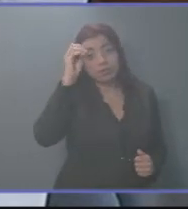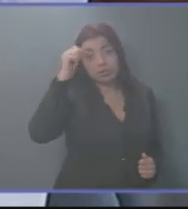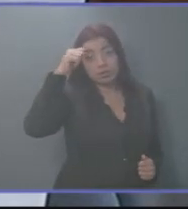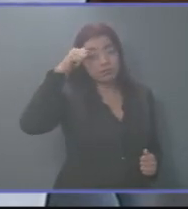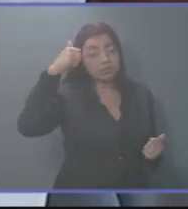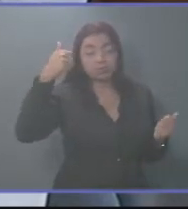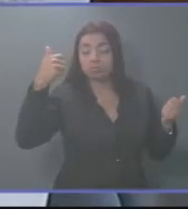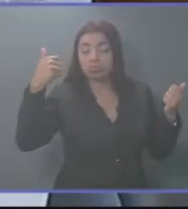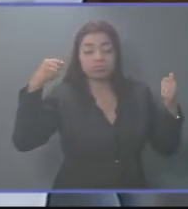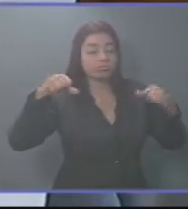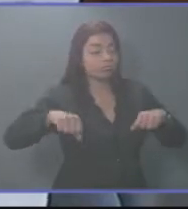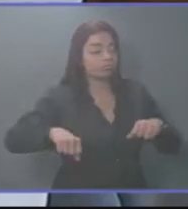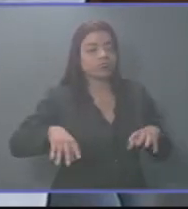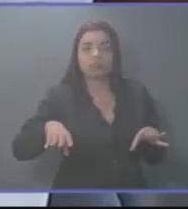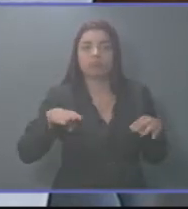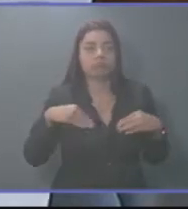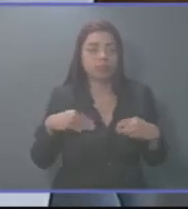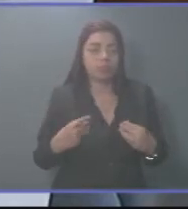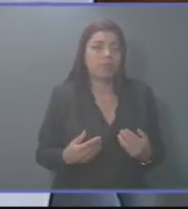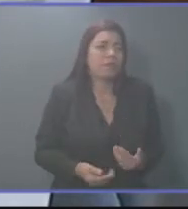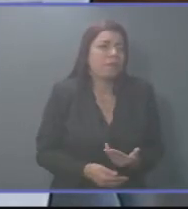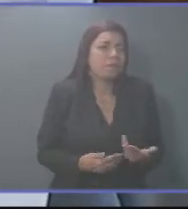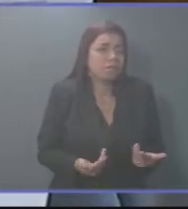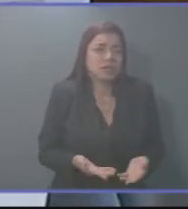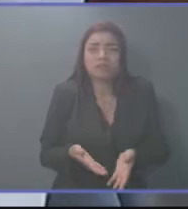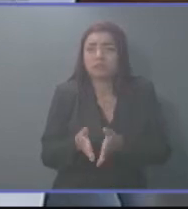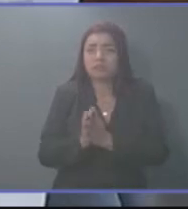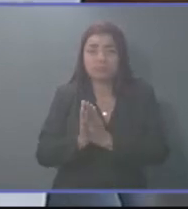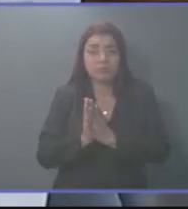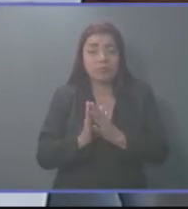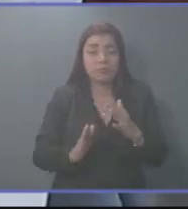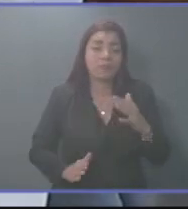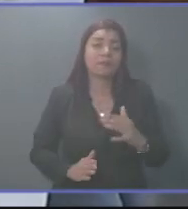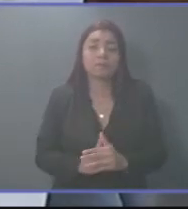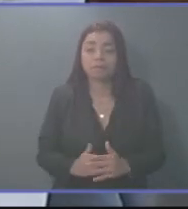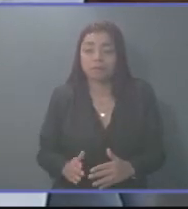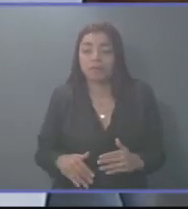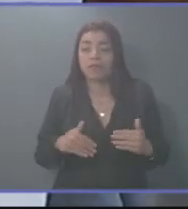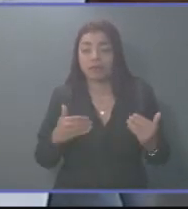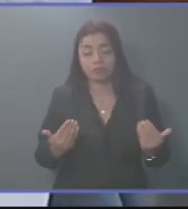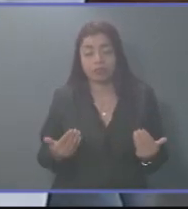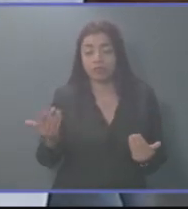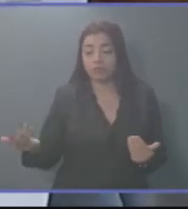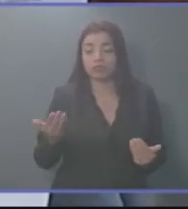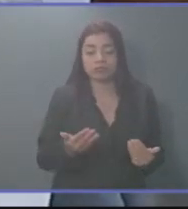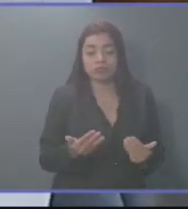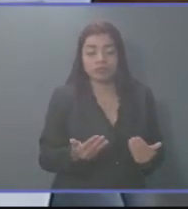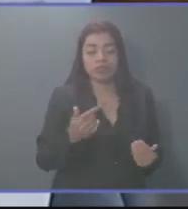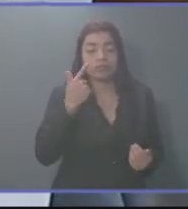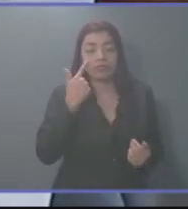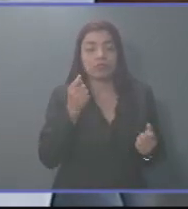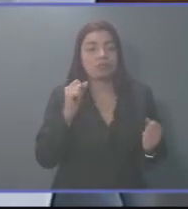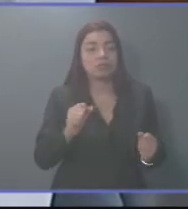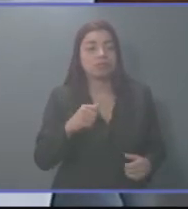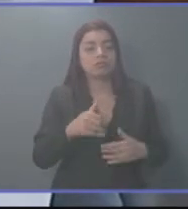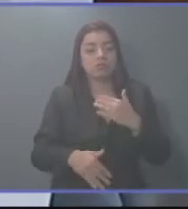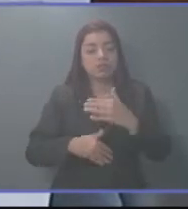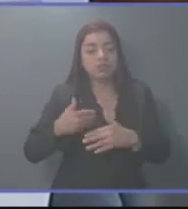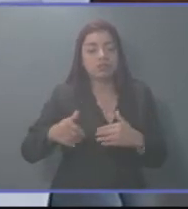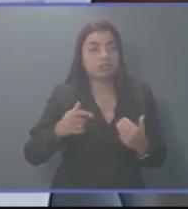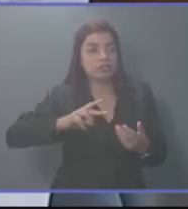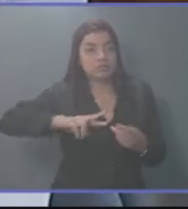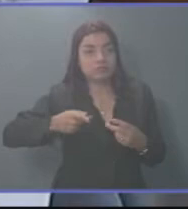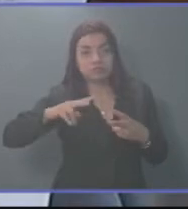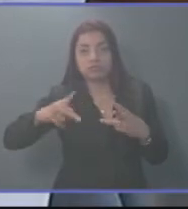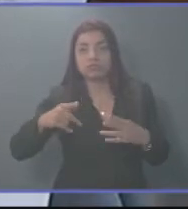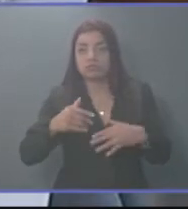al considerar que es improcedente lo solicitado, ya que con su creación se generaría duplicidad